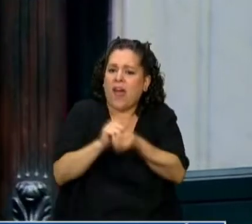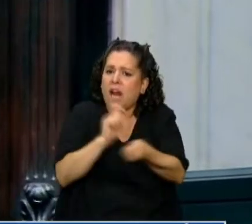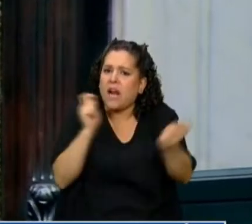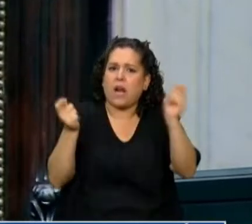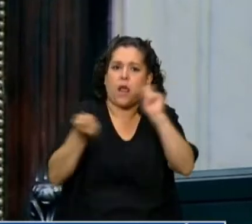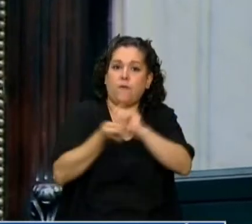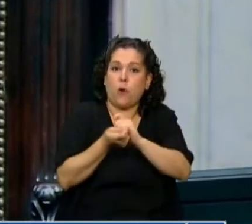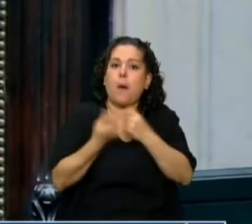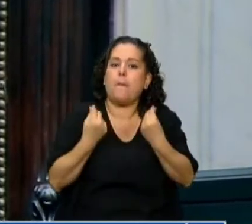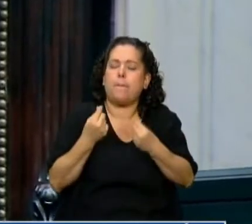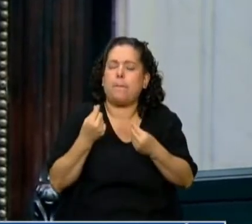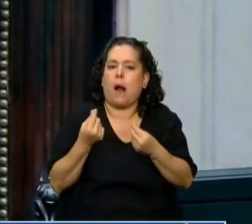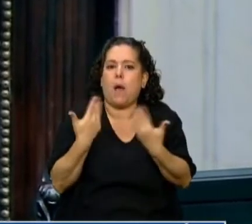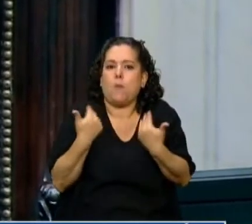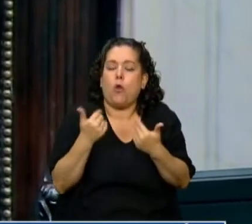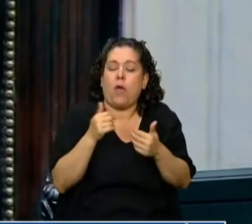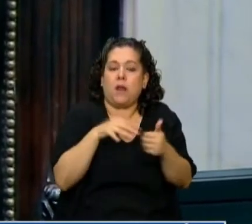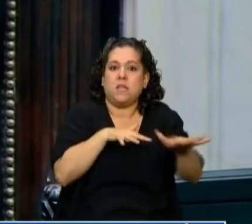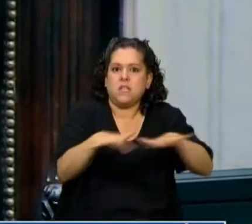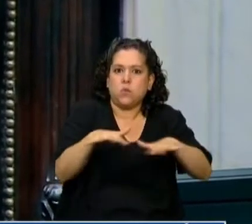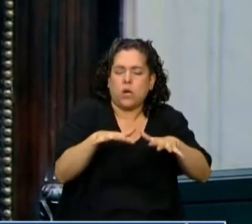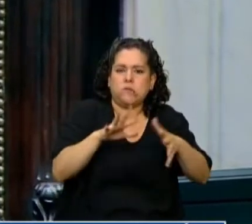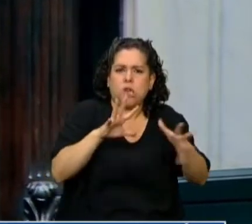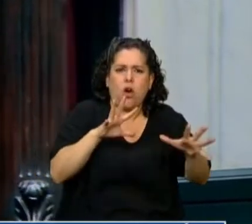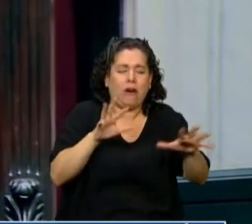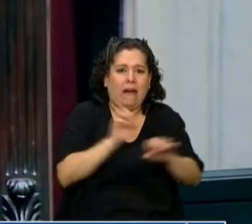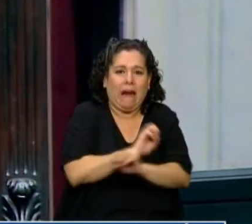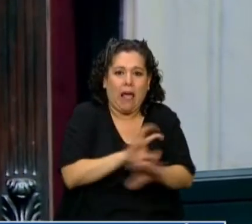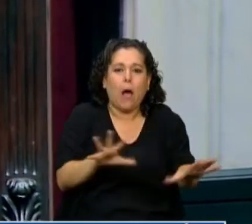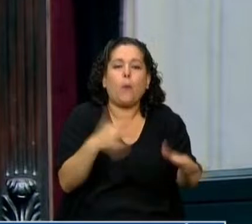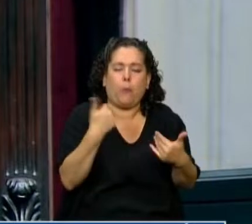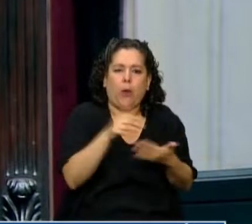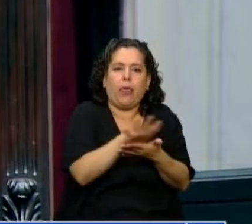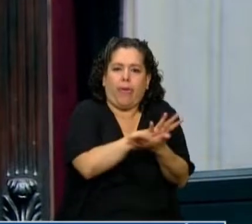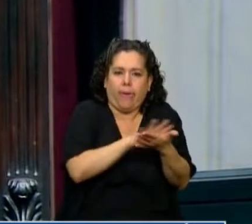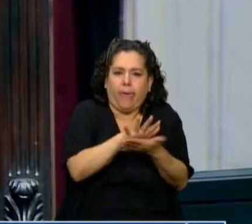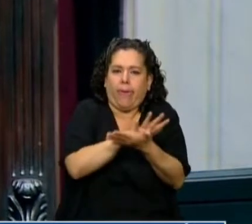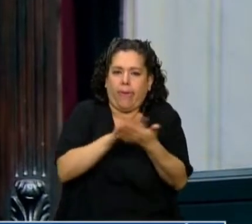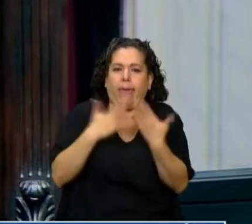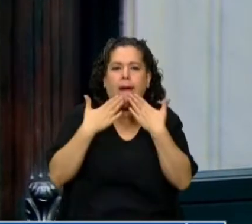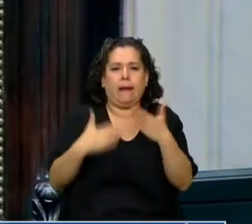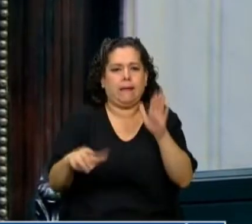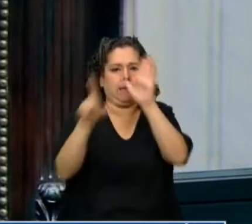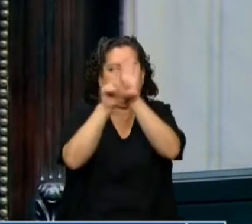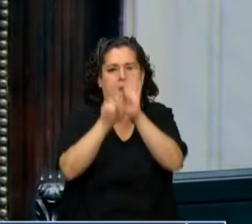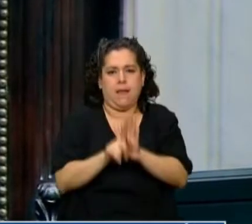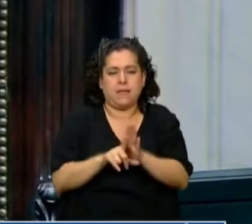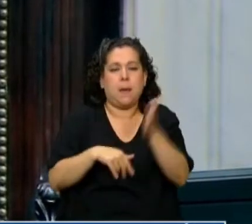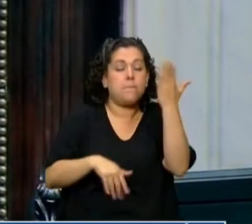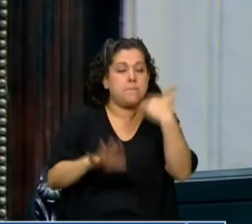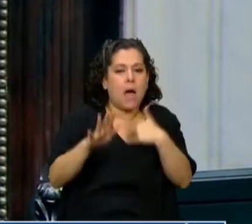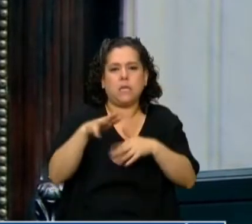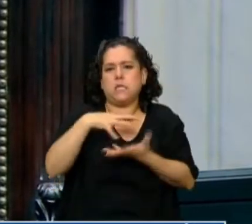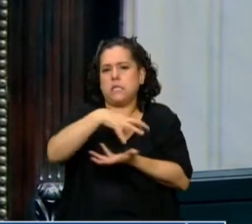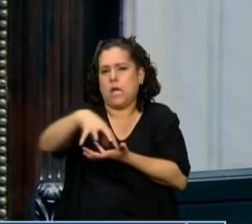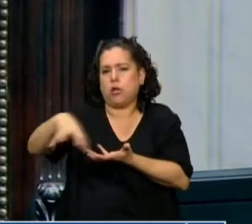nos permitan salir de esta grave situación que afecta principalmente a los sectores más